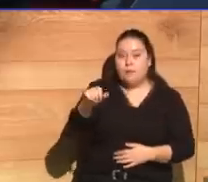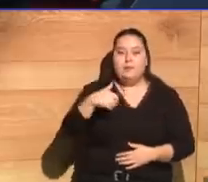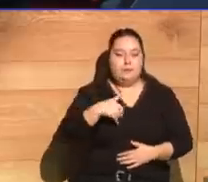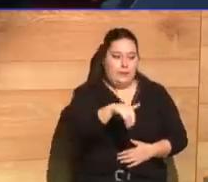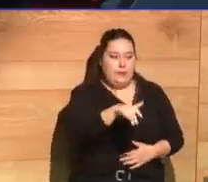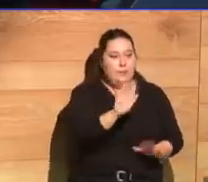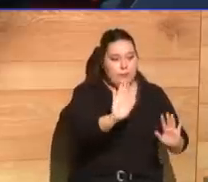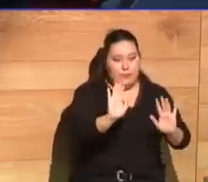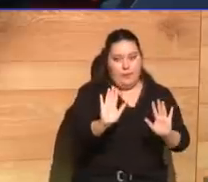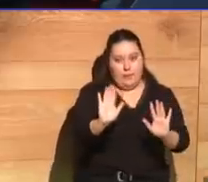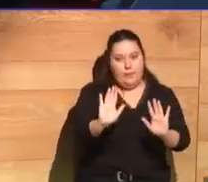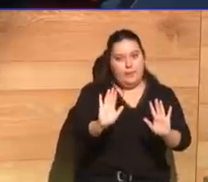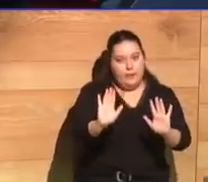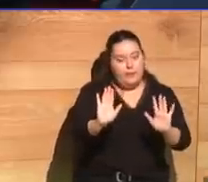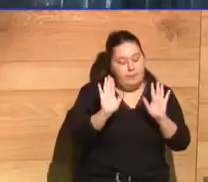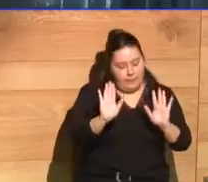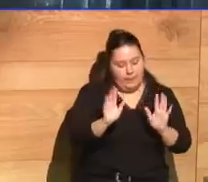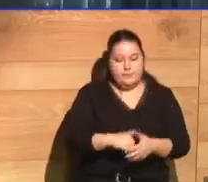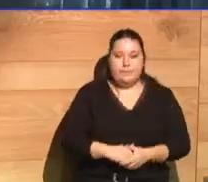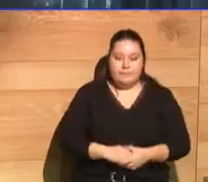llegaremos ahí, no corramos tanto. Ah. Porque...